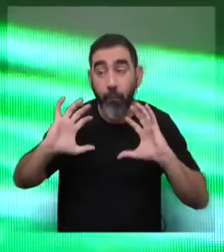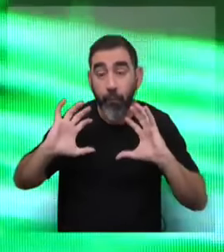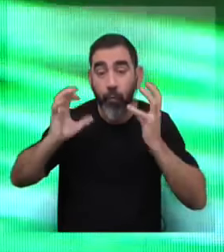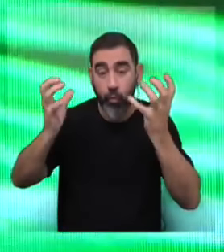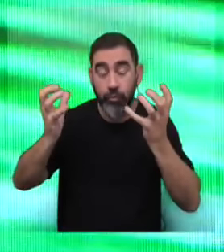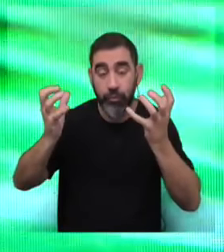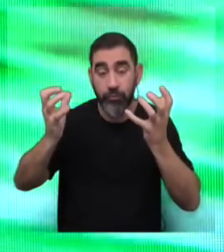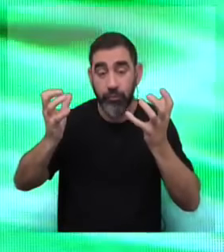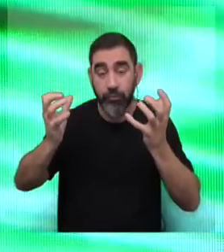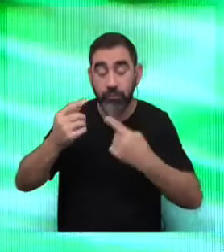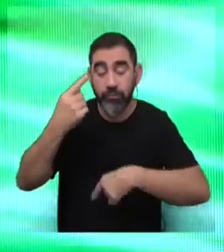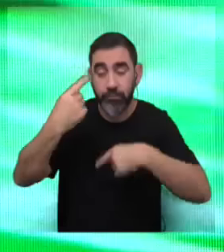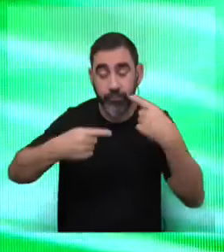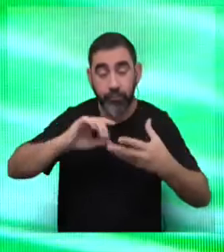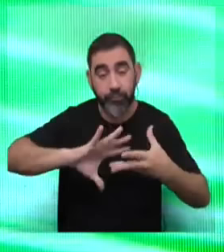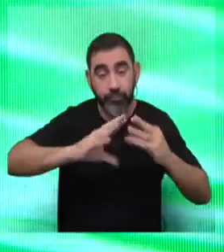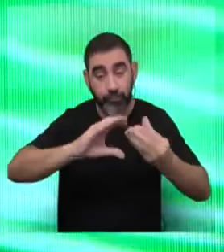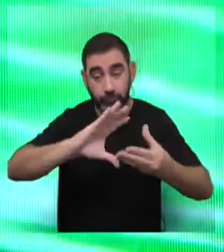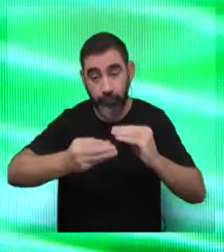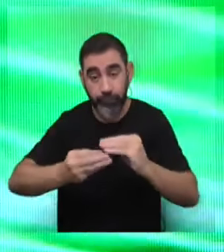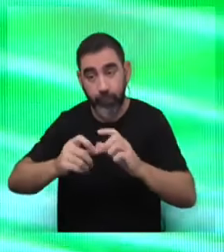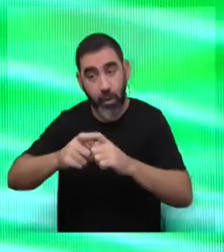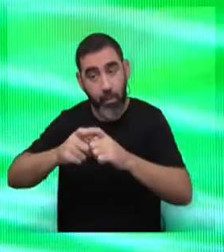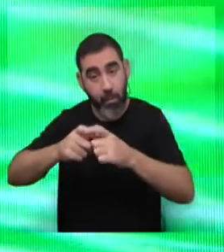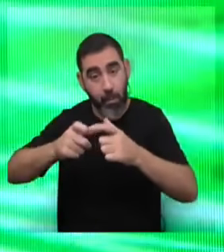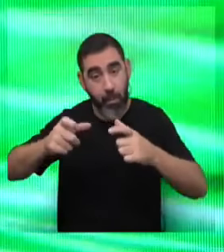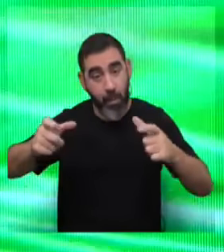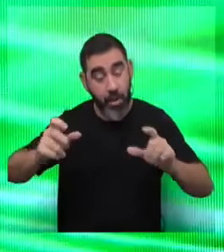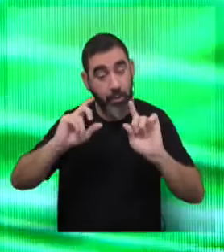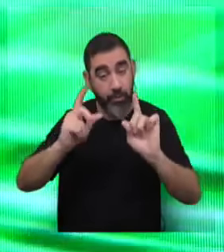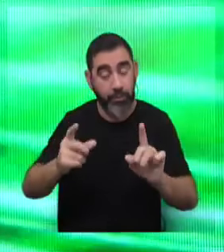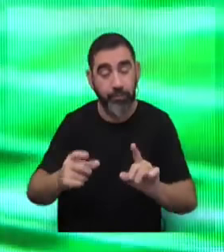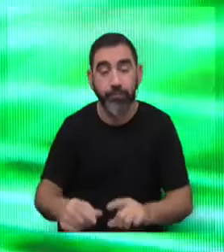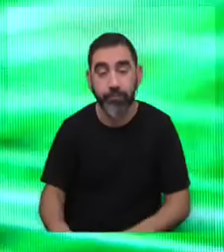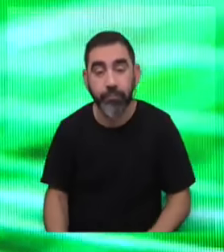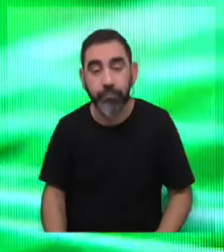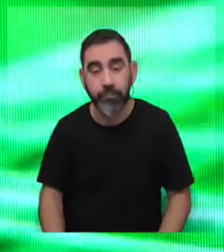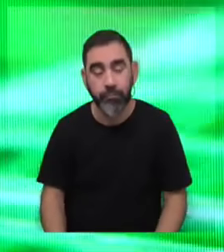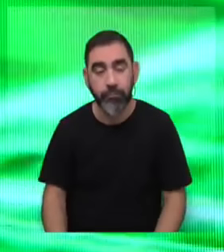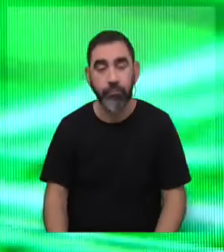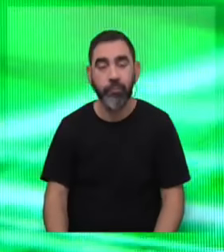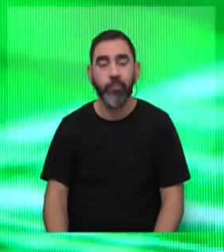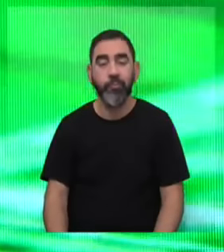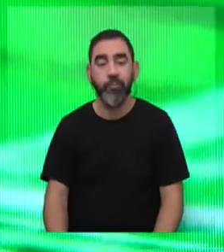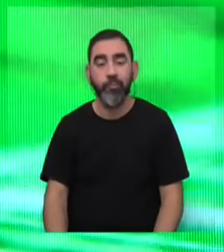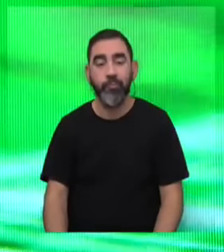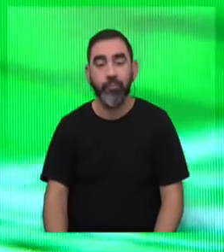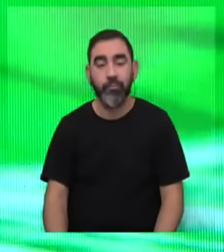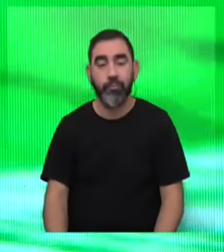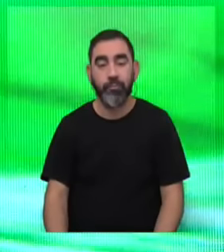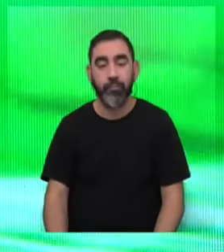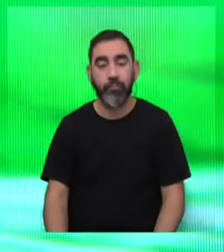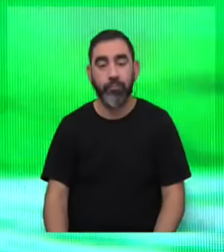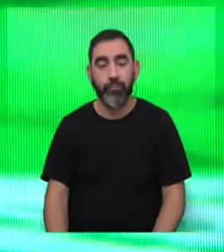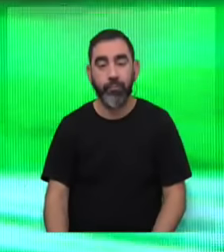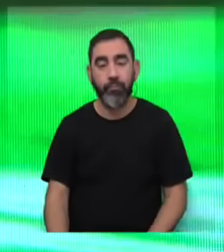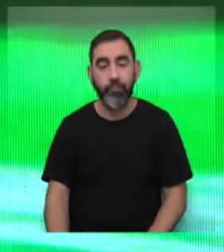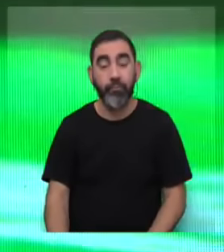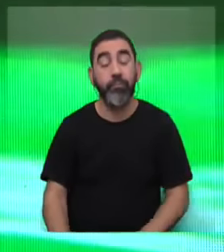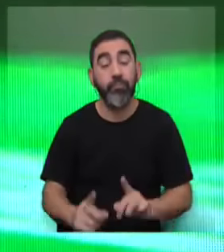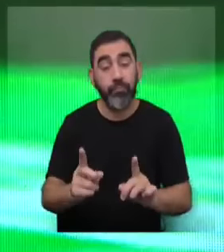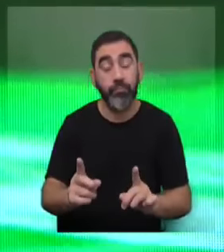vuelve multiforme y crece en en en profundidad y en extensión no por otra parte